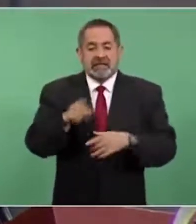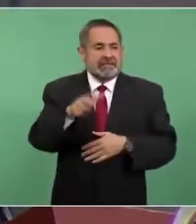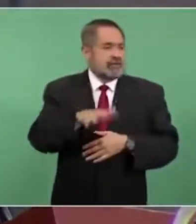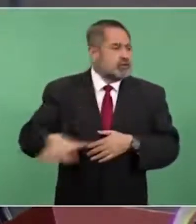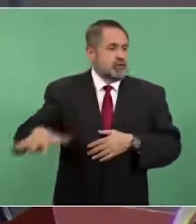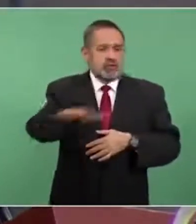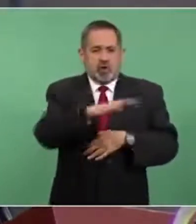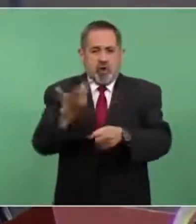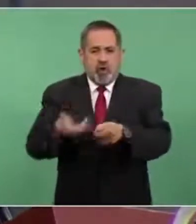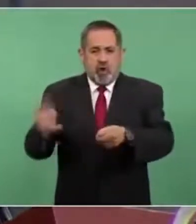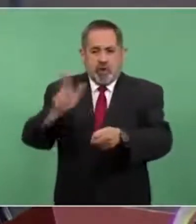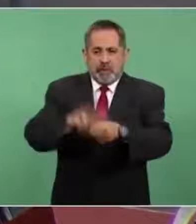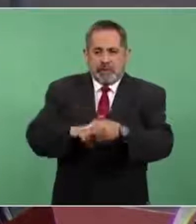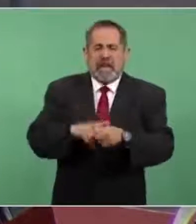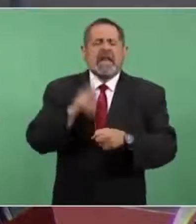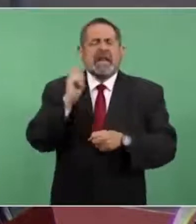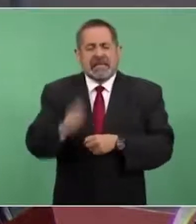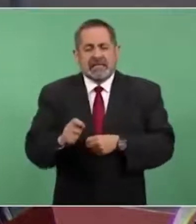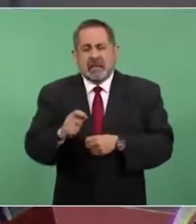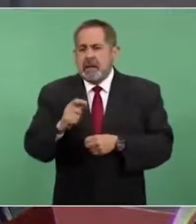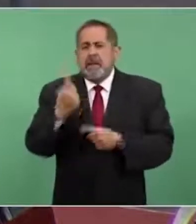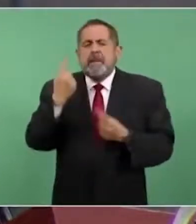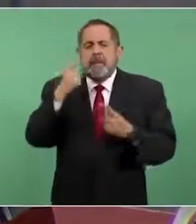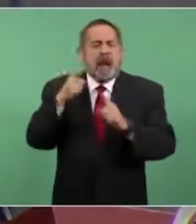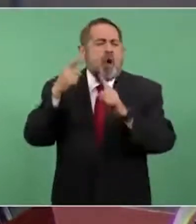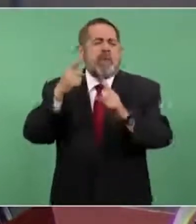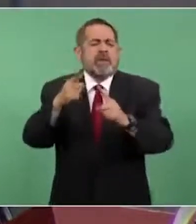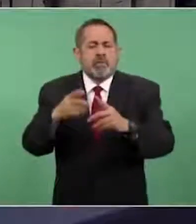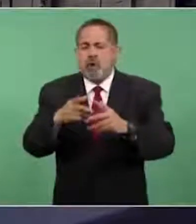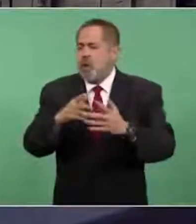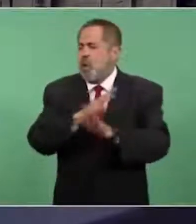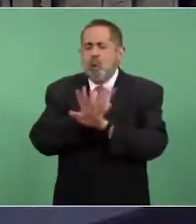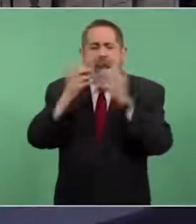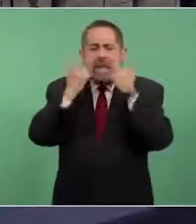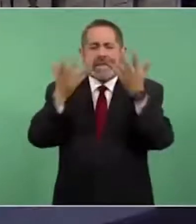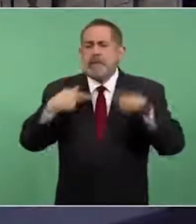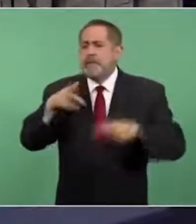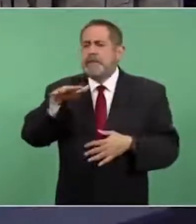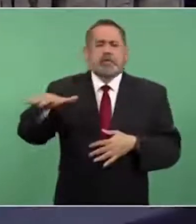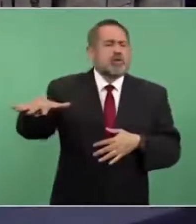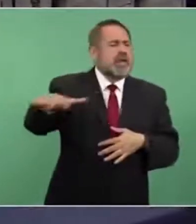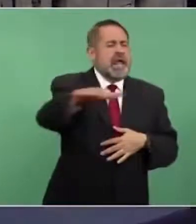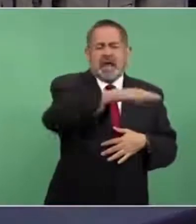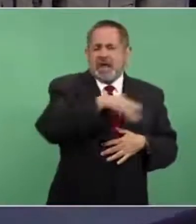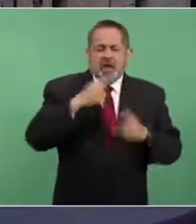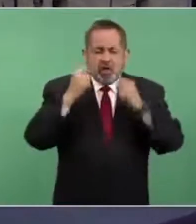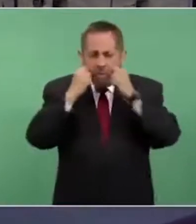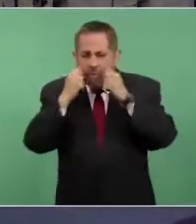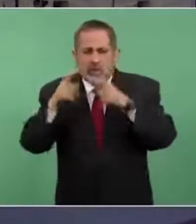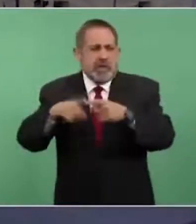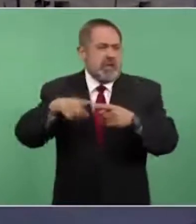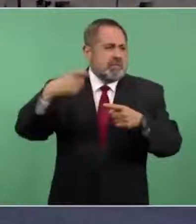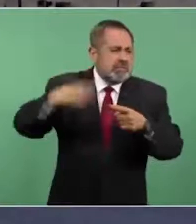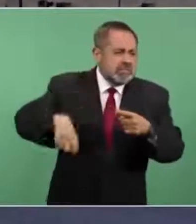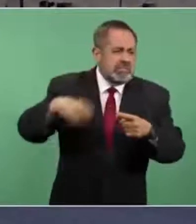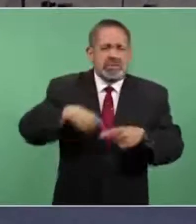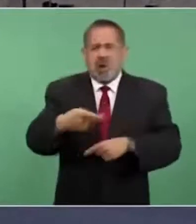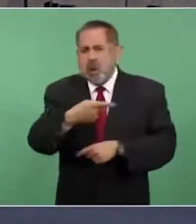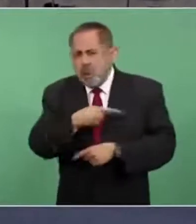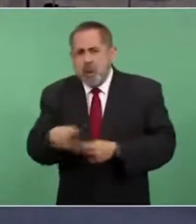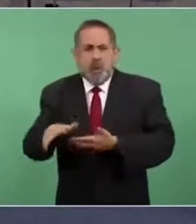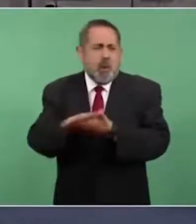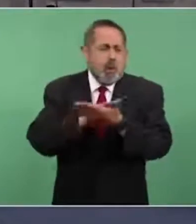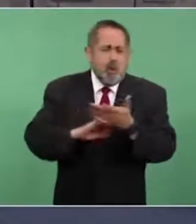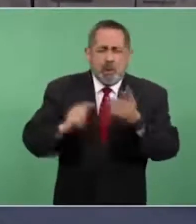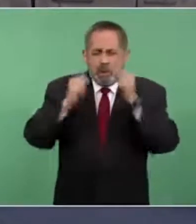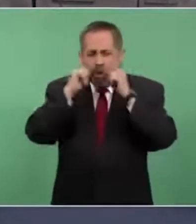permita que cualquier persona, sin importar su condición económica,